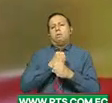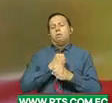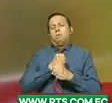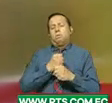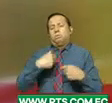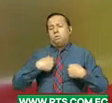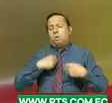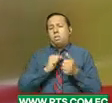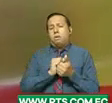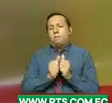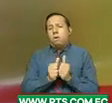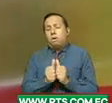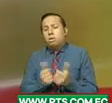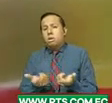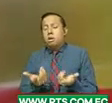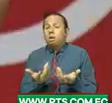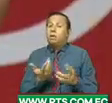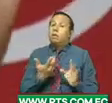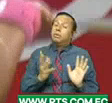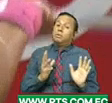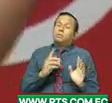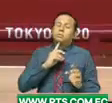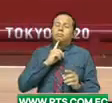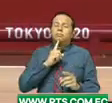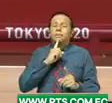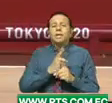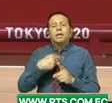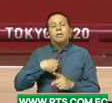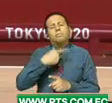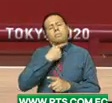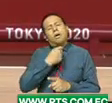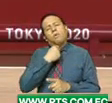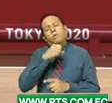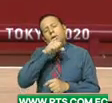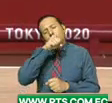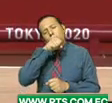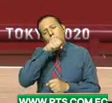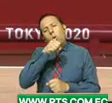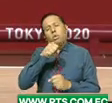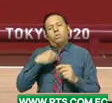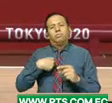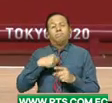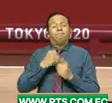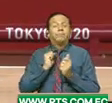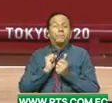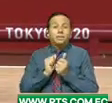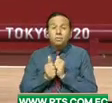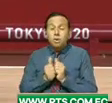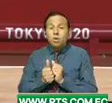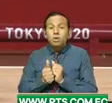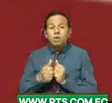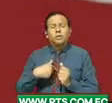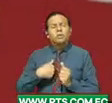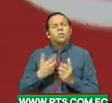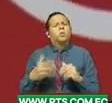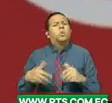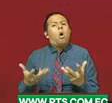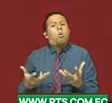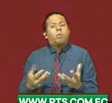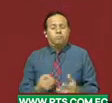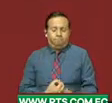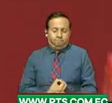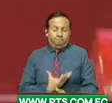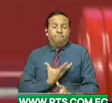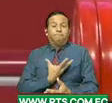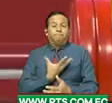y no sé, ¿no? El escogido un amor, entonces yo creo que esto es a base de eso, el amor que le tengo a